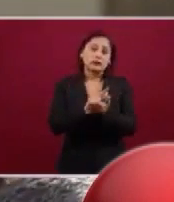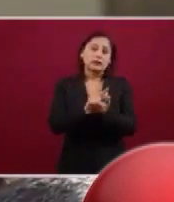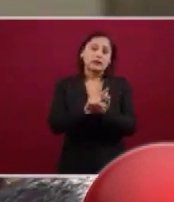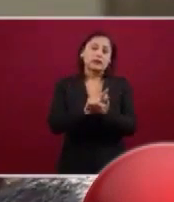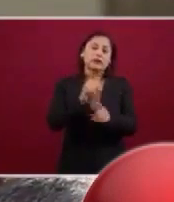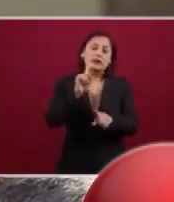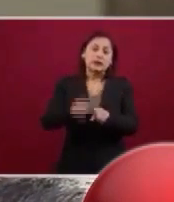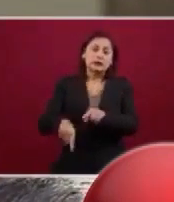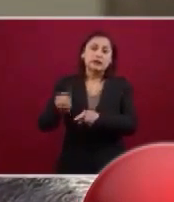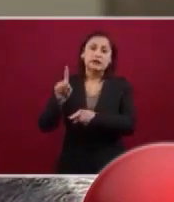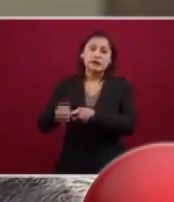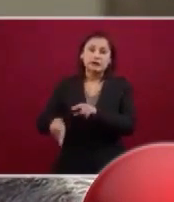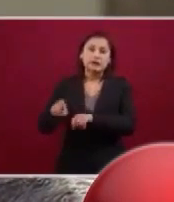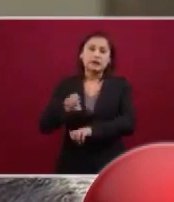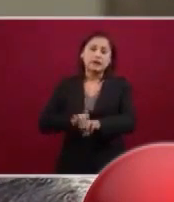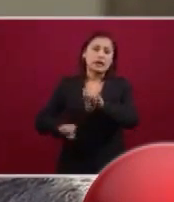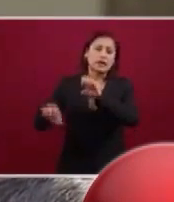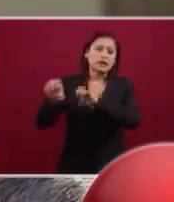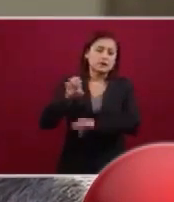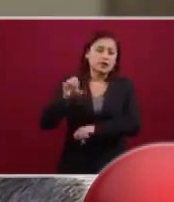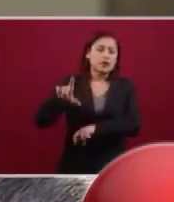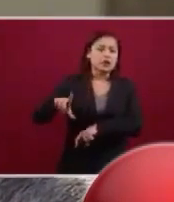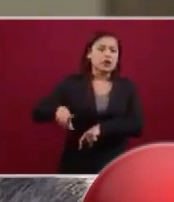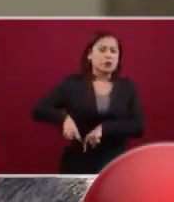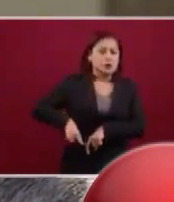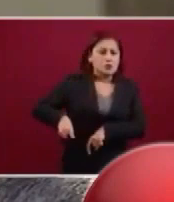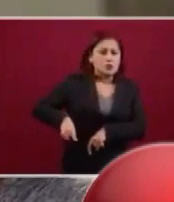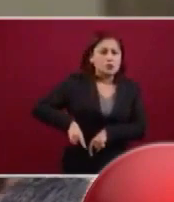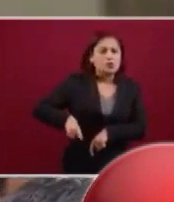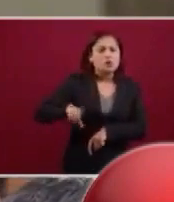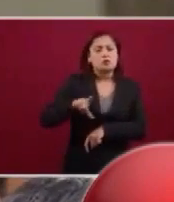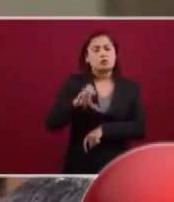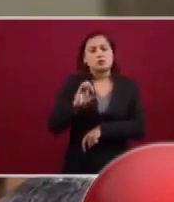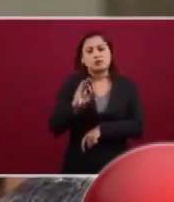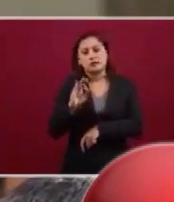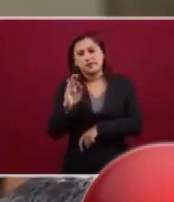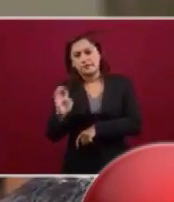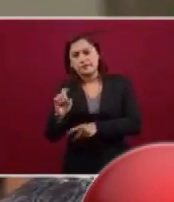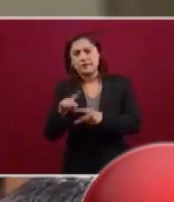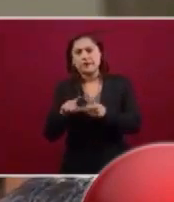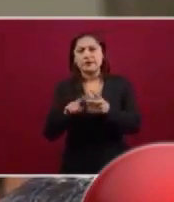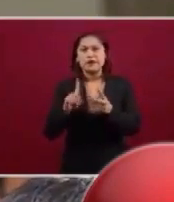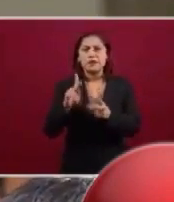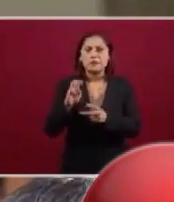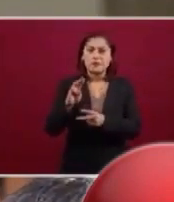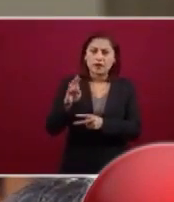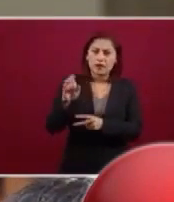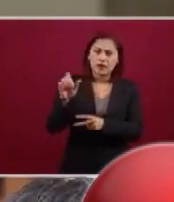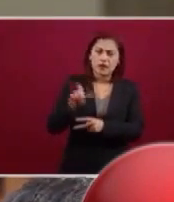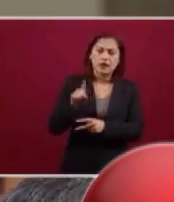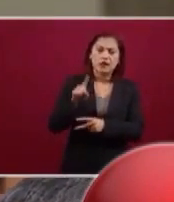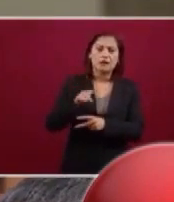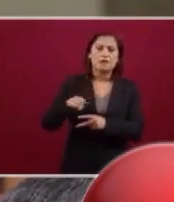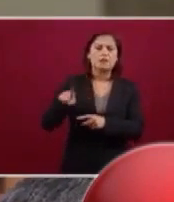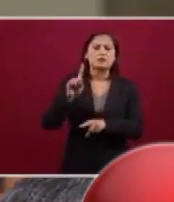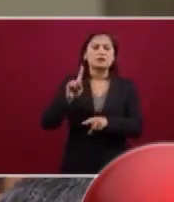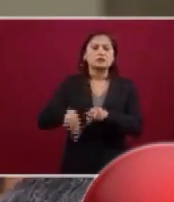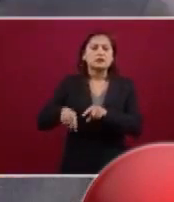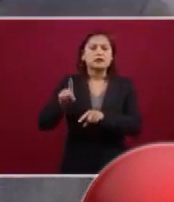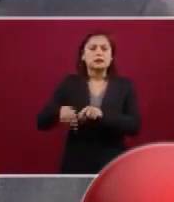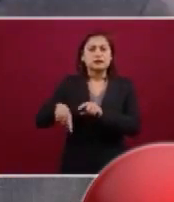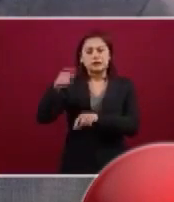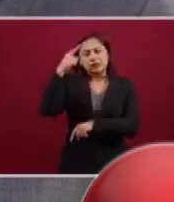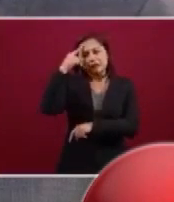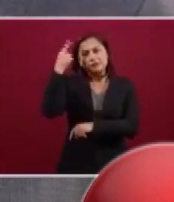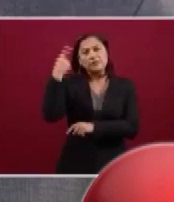años a empresarios, al mismo gobierno, a la CFE, a Pemex, para no dejarla trabajar, para que no haya